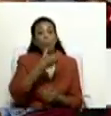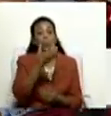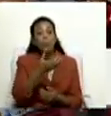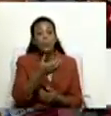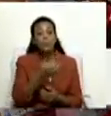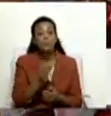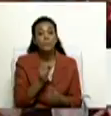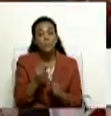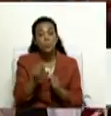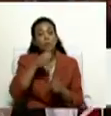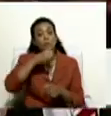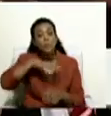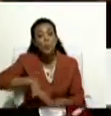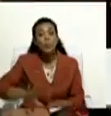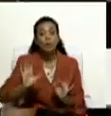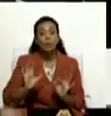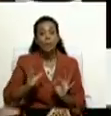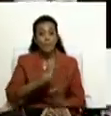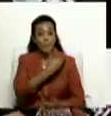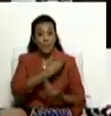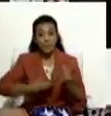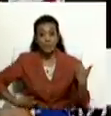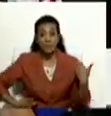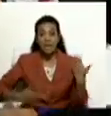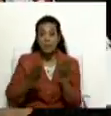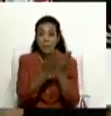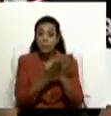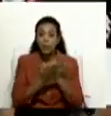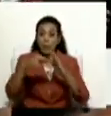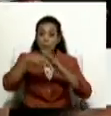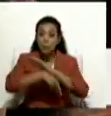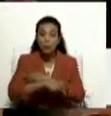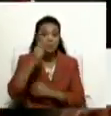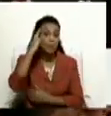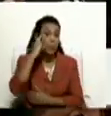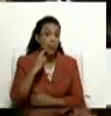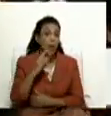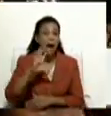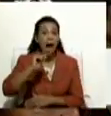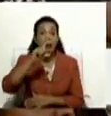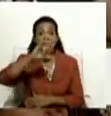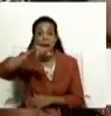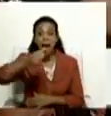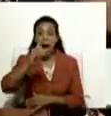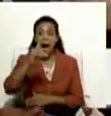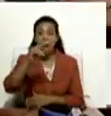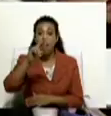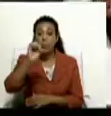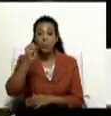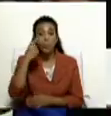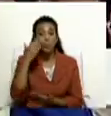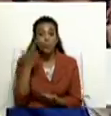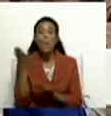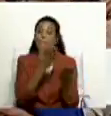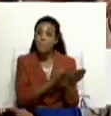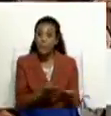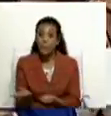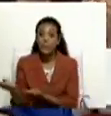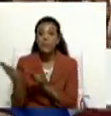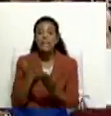en el joven historiador y presidente del centro de estudios Simón Bolívar Alejandro Miguel López rodrí